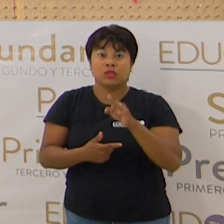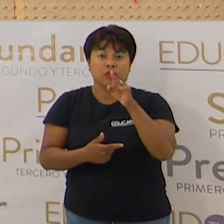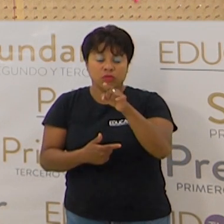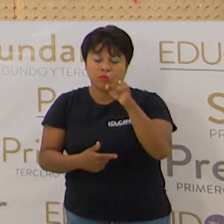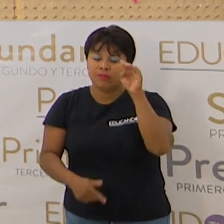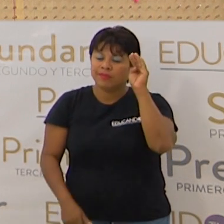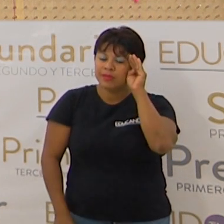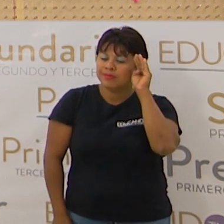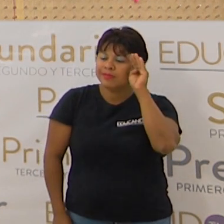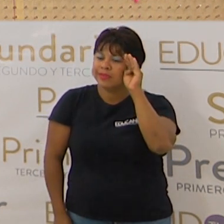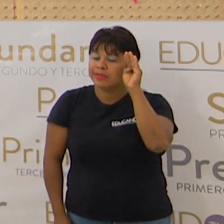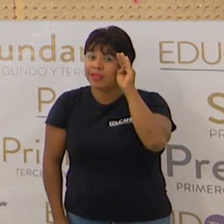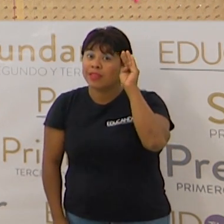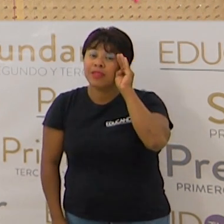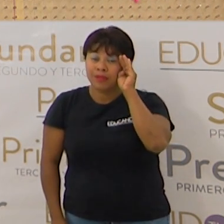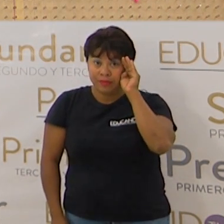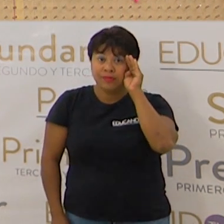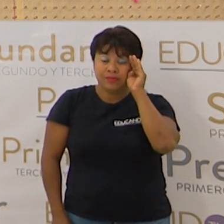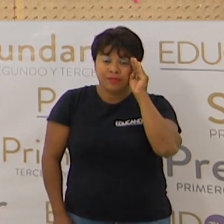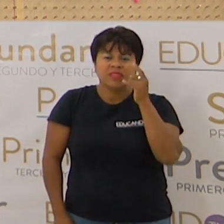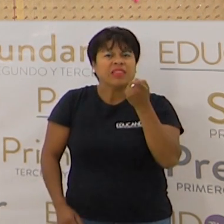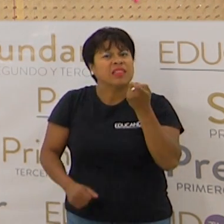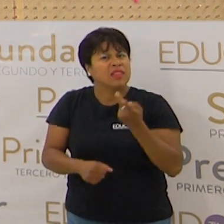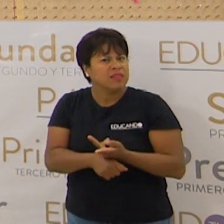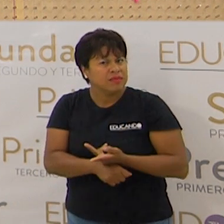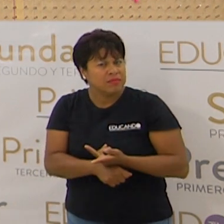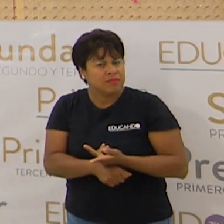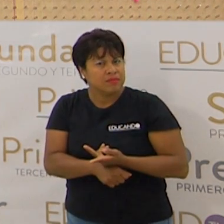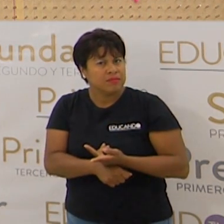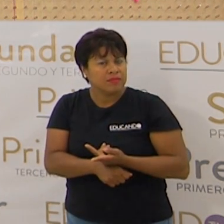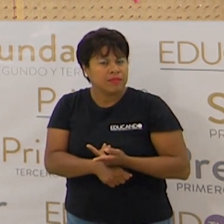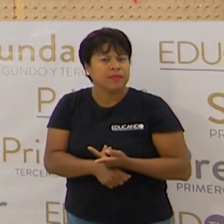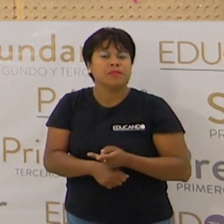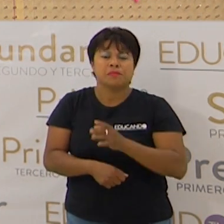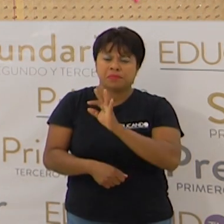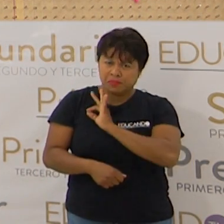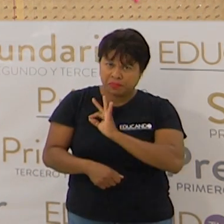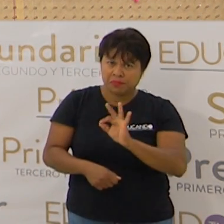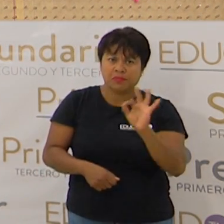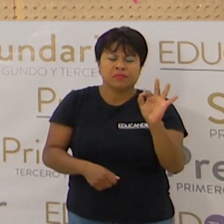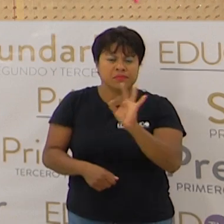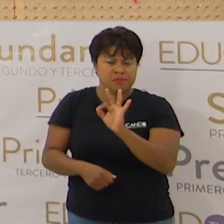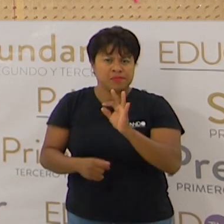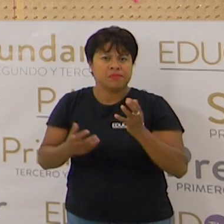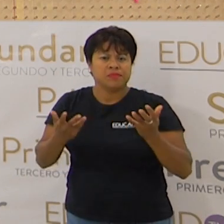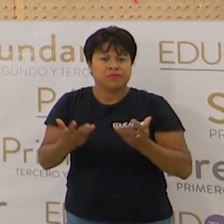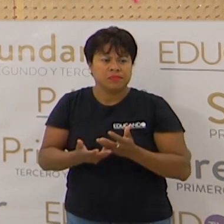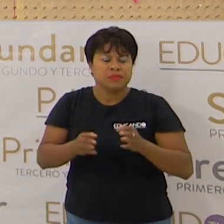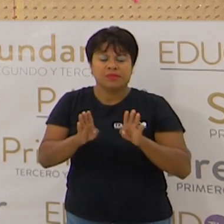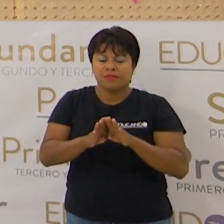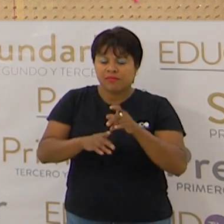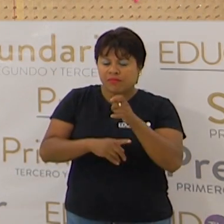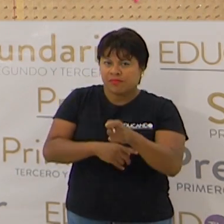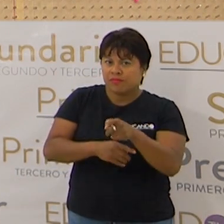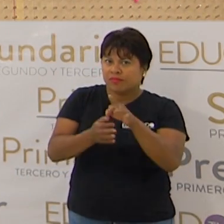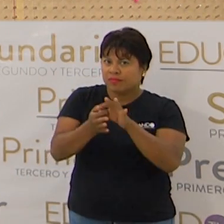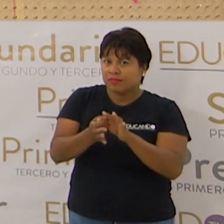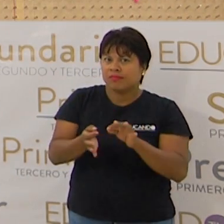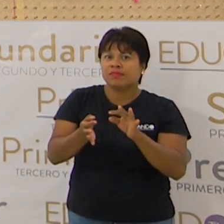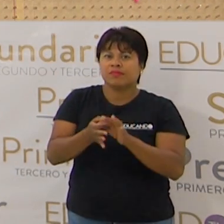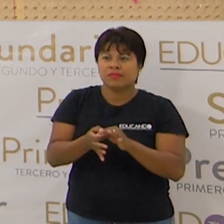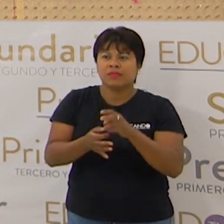vas pensando, ¿qué está pasando? Podemos llegar a una